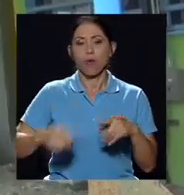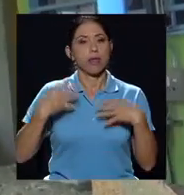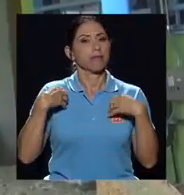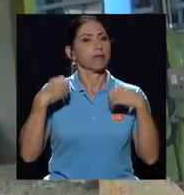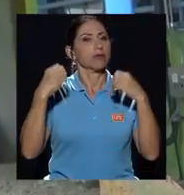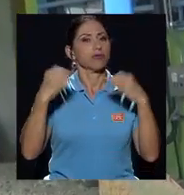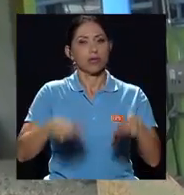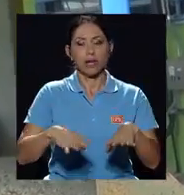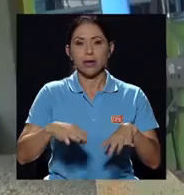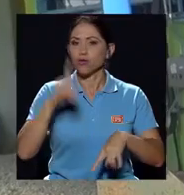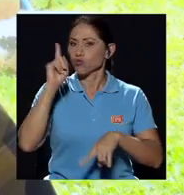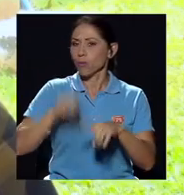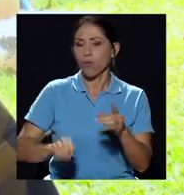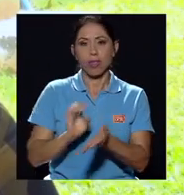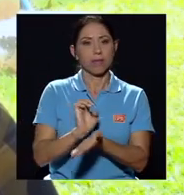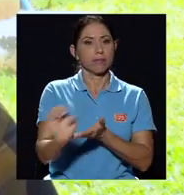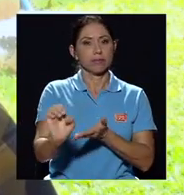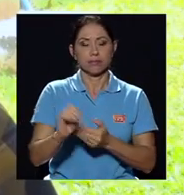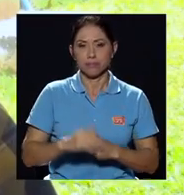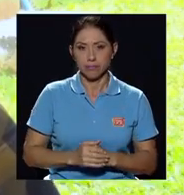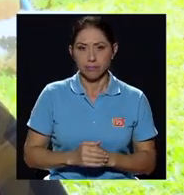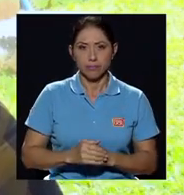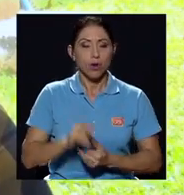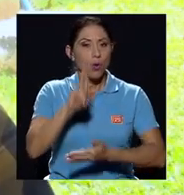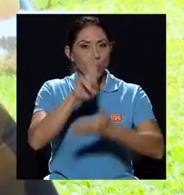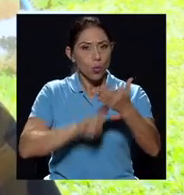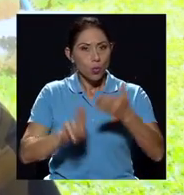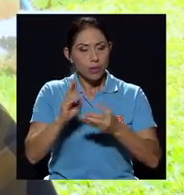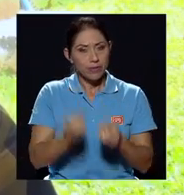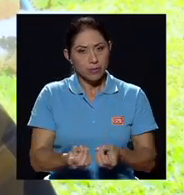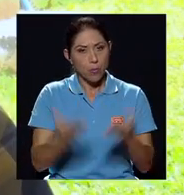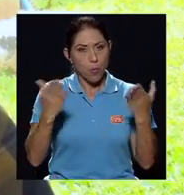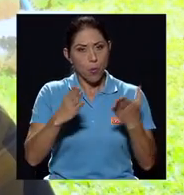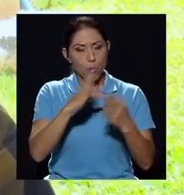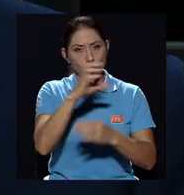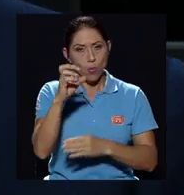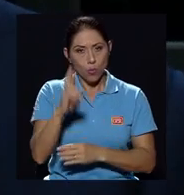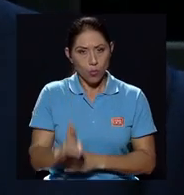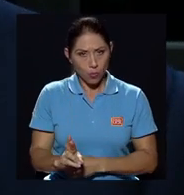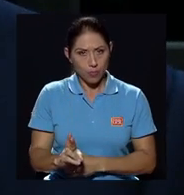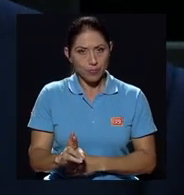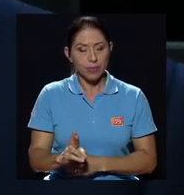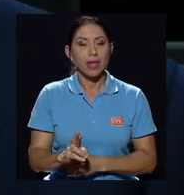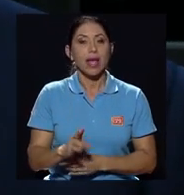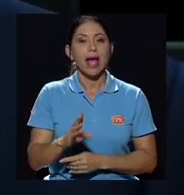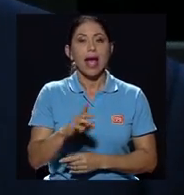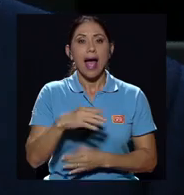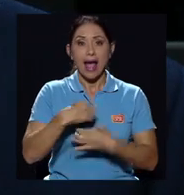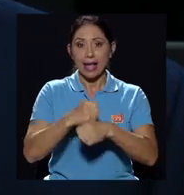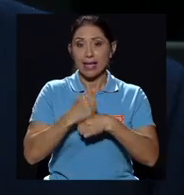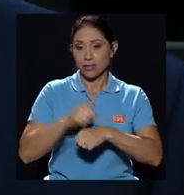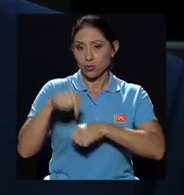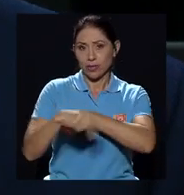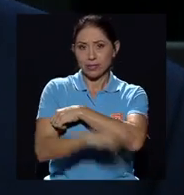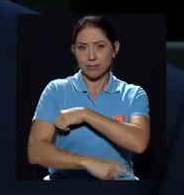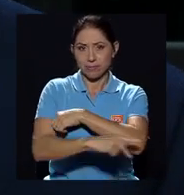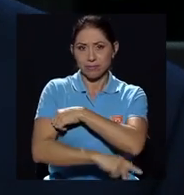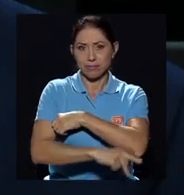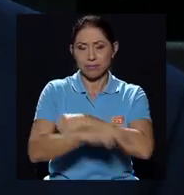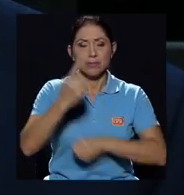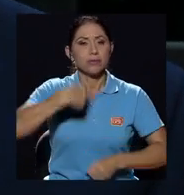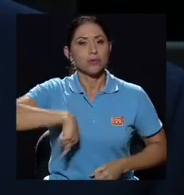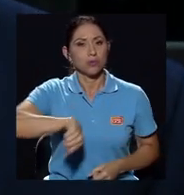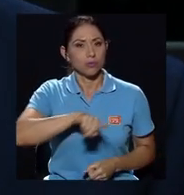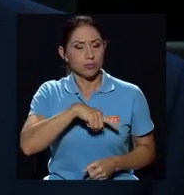e ineludible. La Universidad Pública Costarricense ha hecho a este país.